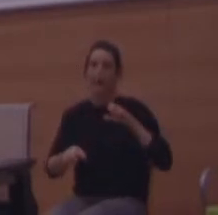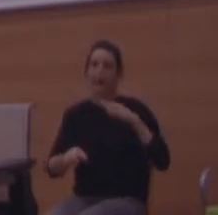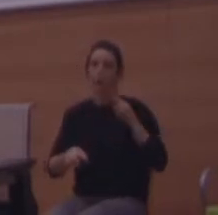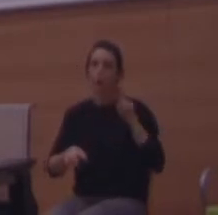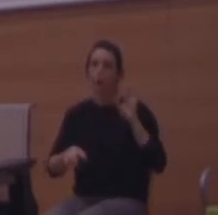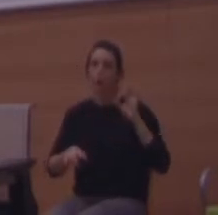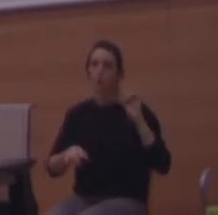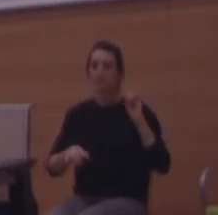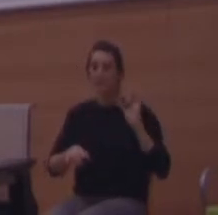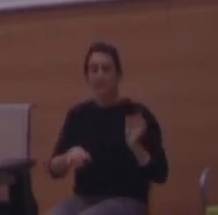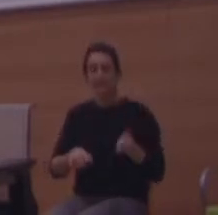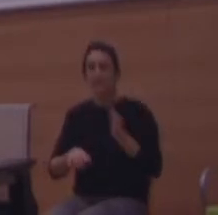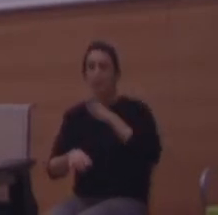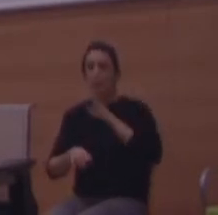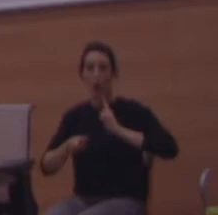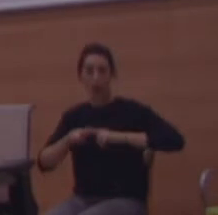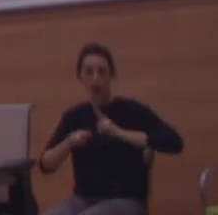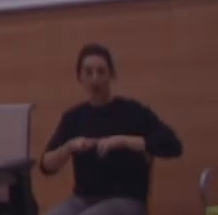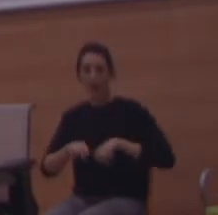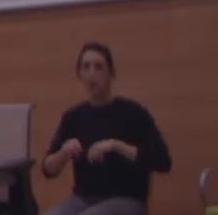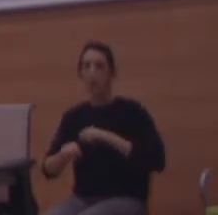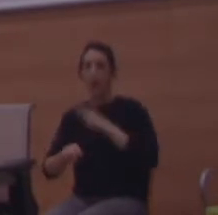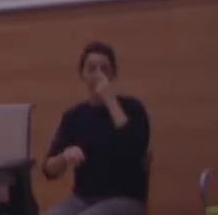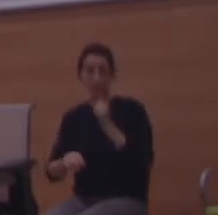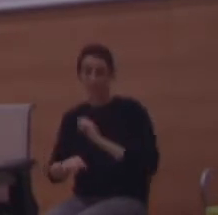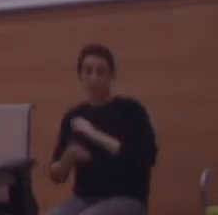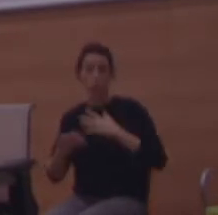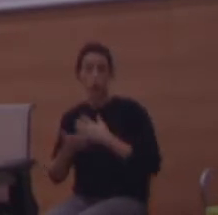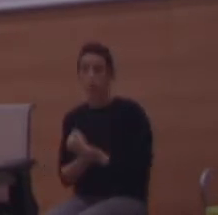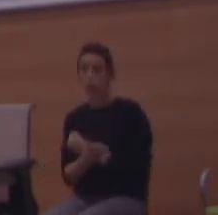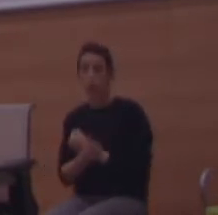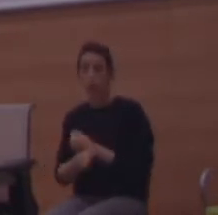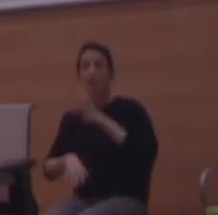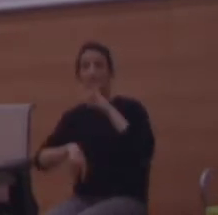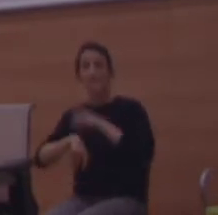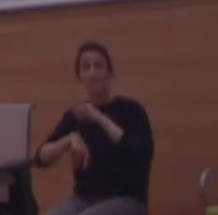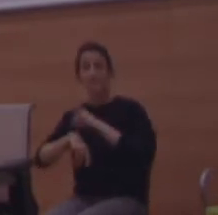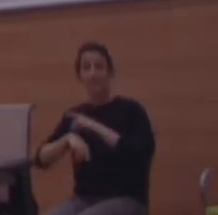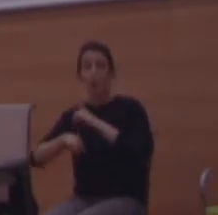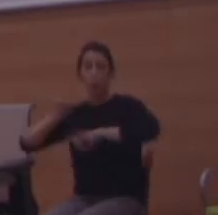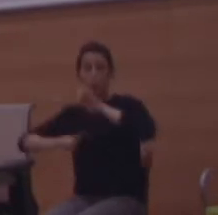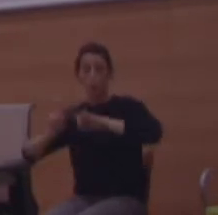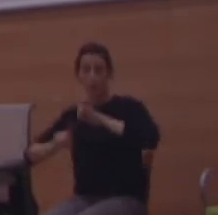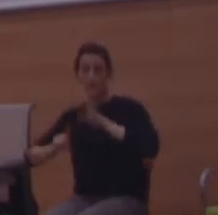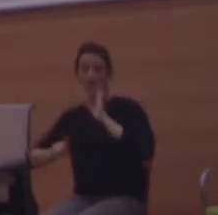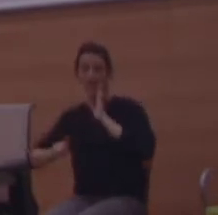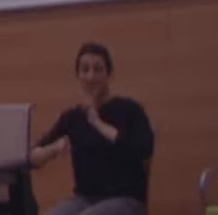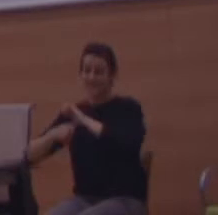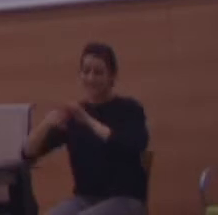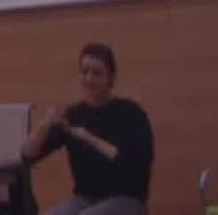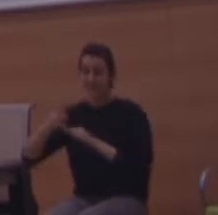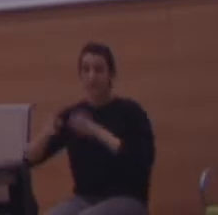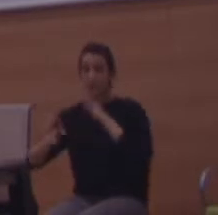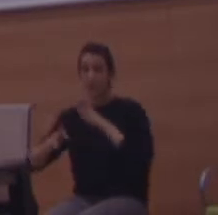alteración postraumática en el pie. Todo esto hay que tenerlo muy en cuenta, sobre todo relacionado con el